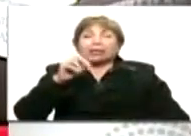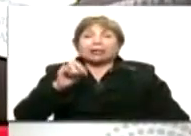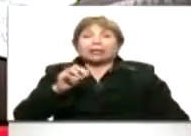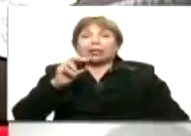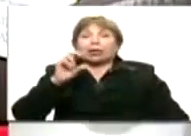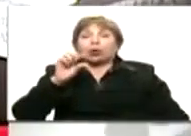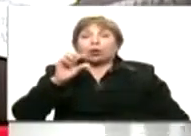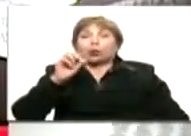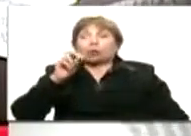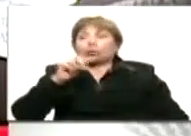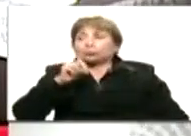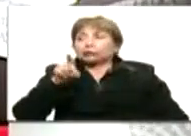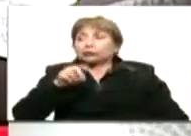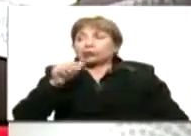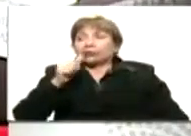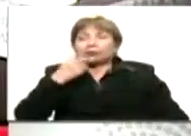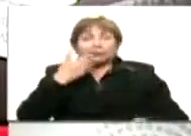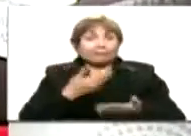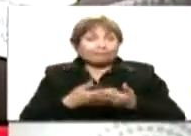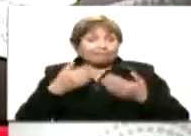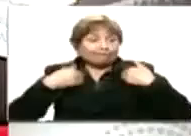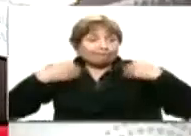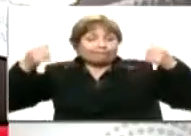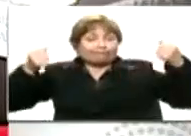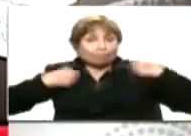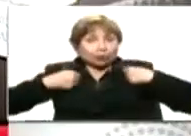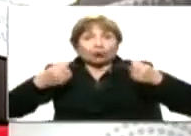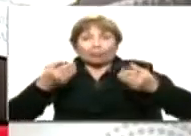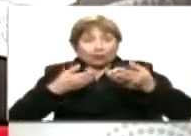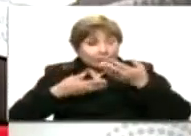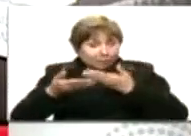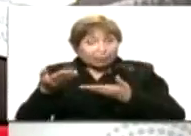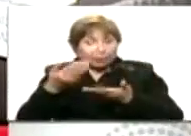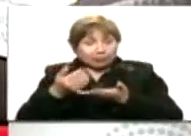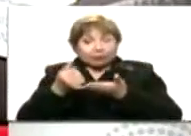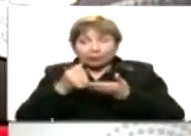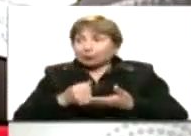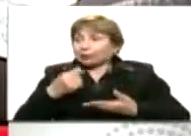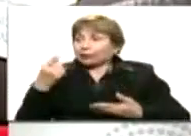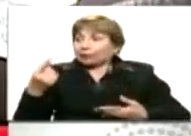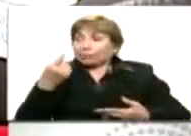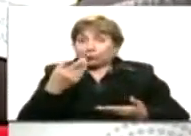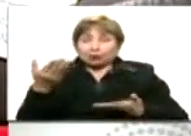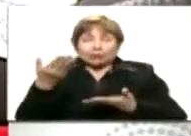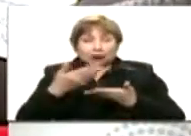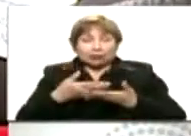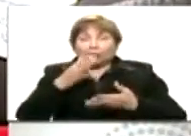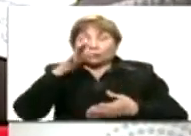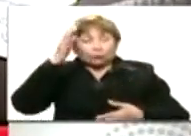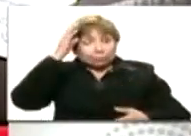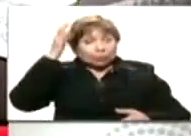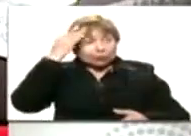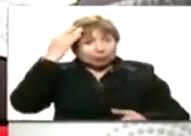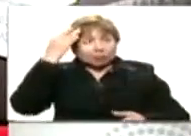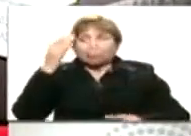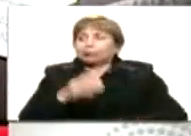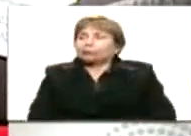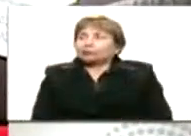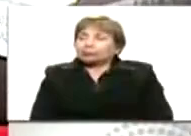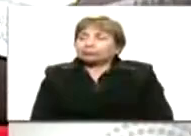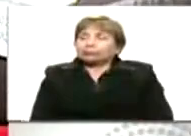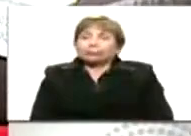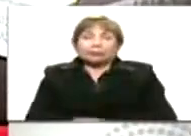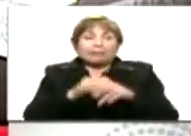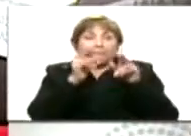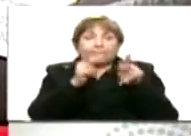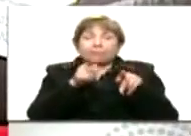que creo que en aspecto de lo que es deporte puede colaborar con nosotros muy bien y a cada uno de ustedes en base a su conocimiento. El